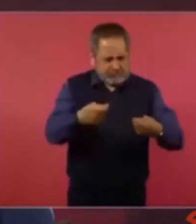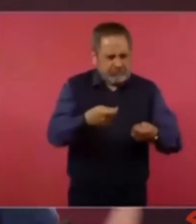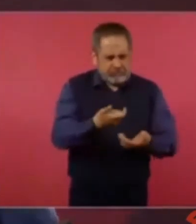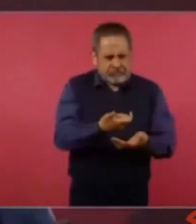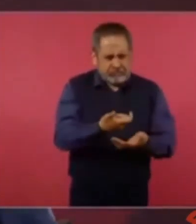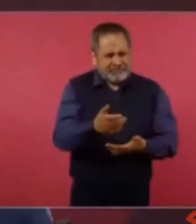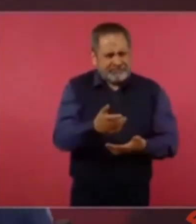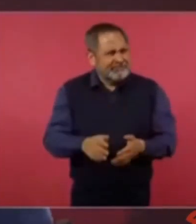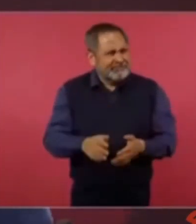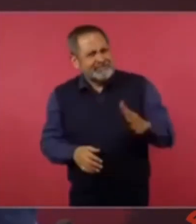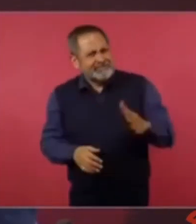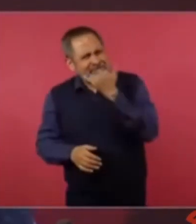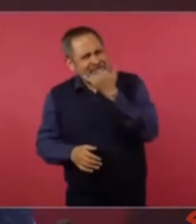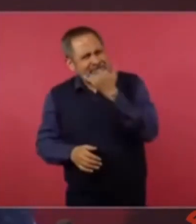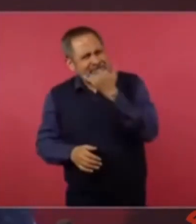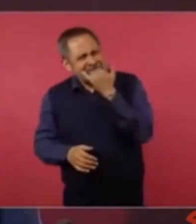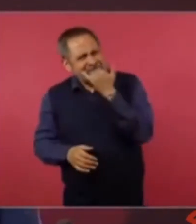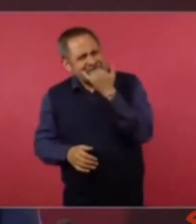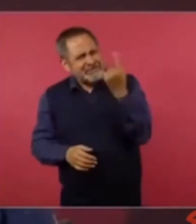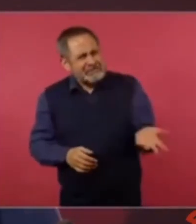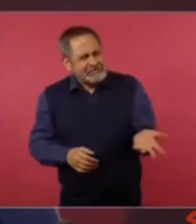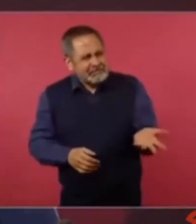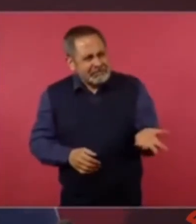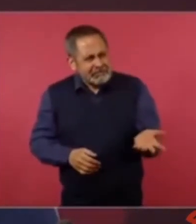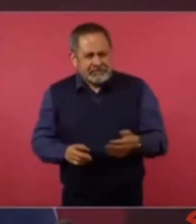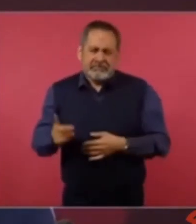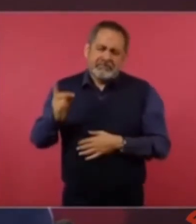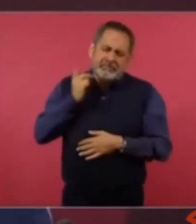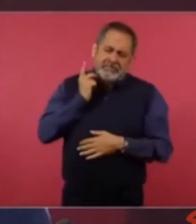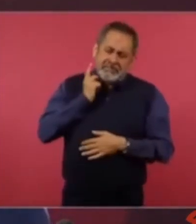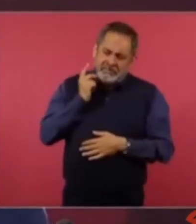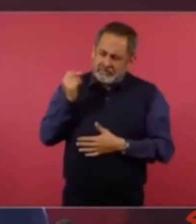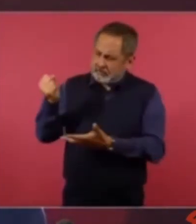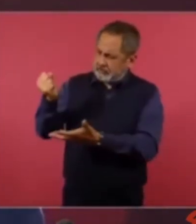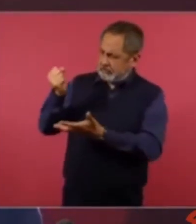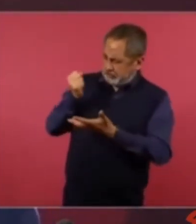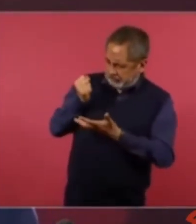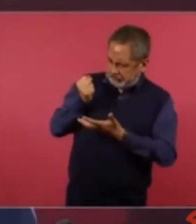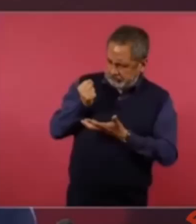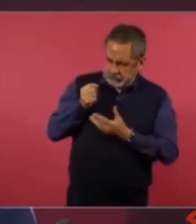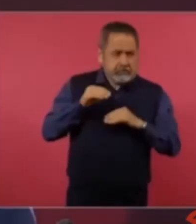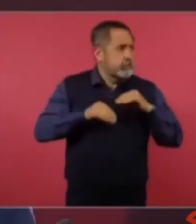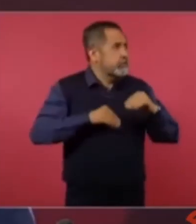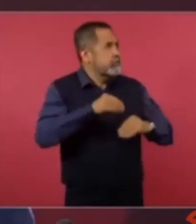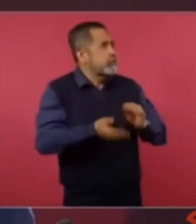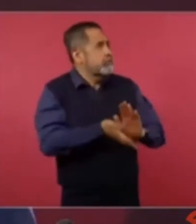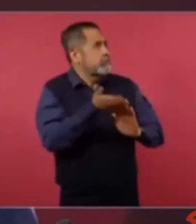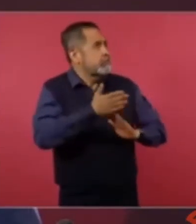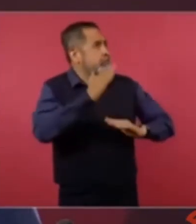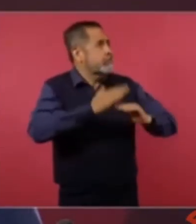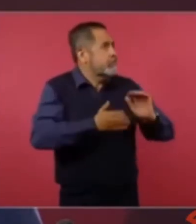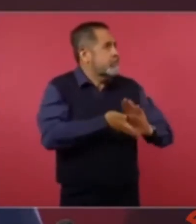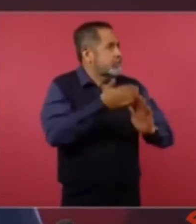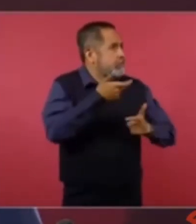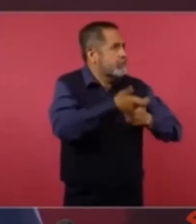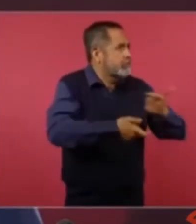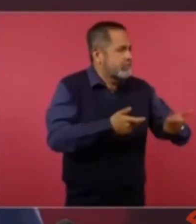¿Qué tiene que hacer un diputado construyendo